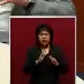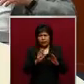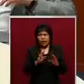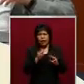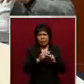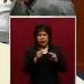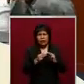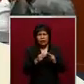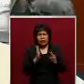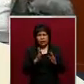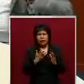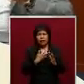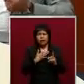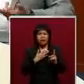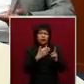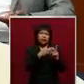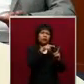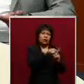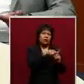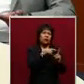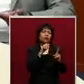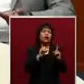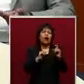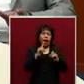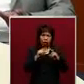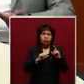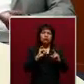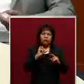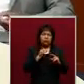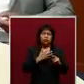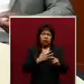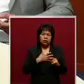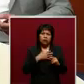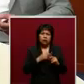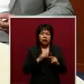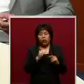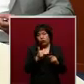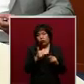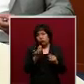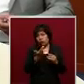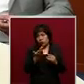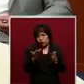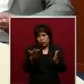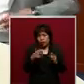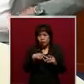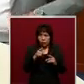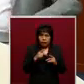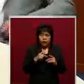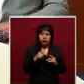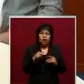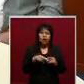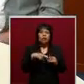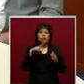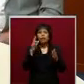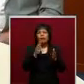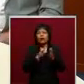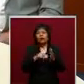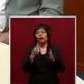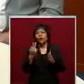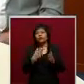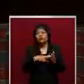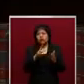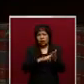Sí. Bueno, ya tienen un objetivo y que nos sirven. Y los otros hay que elaborarlos. Hay que elaborarlos. Va a haber un taller en estos